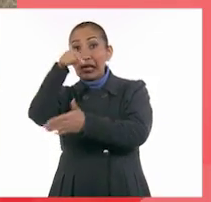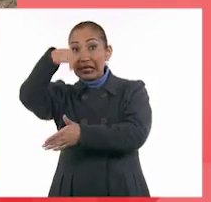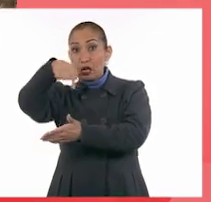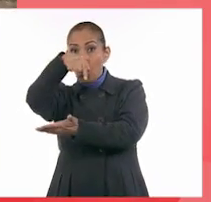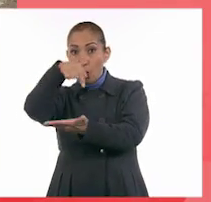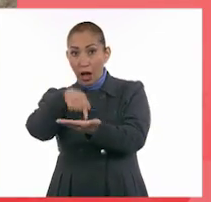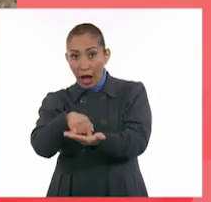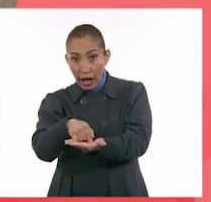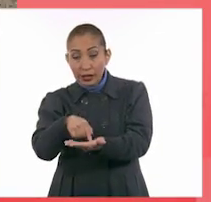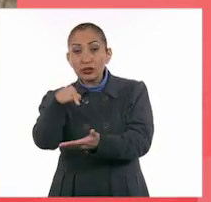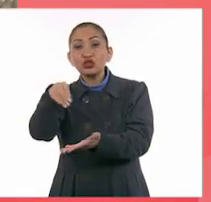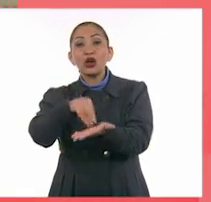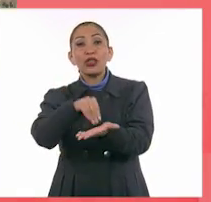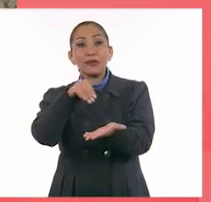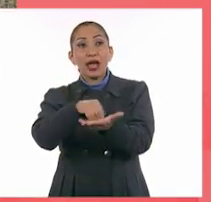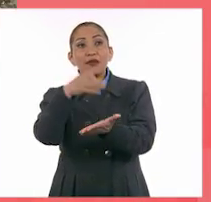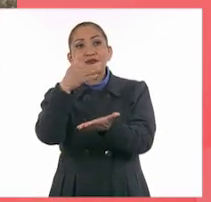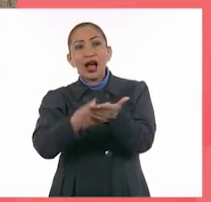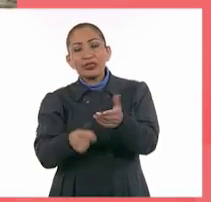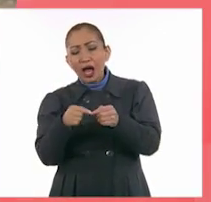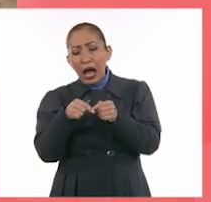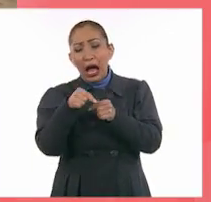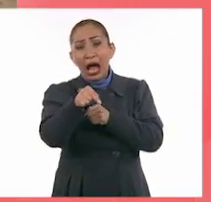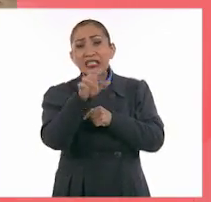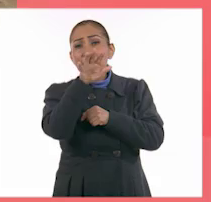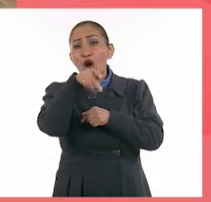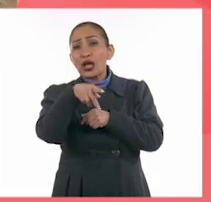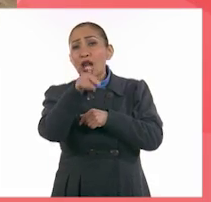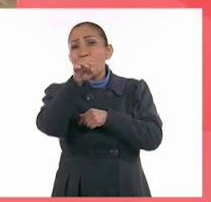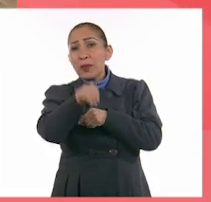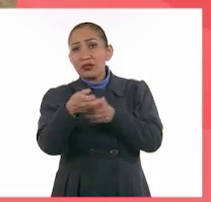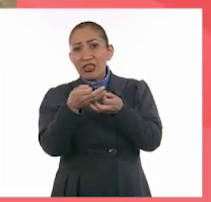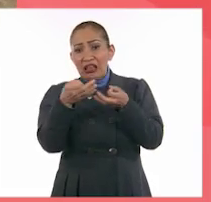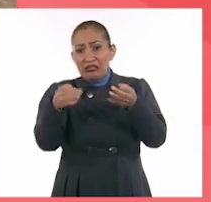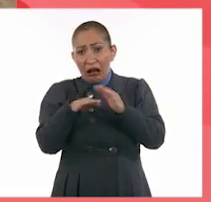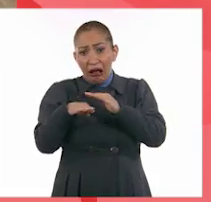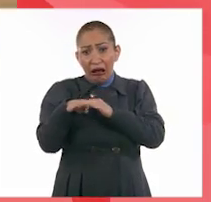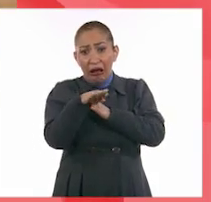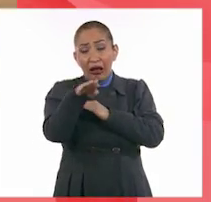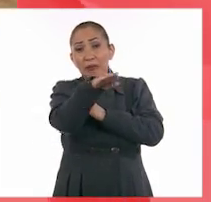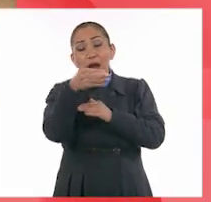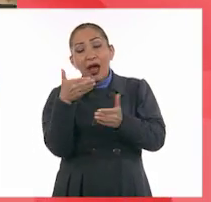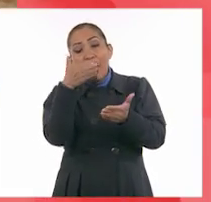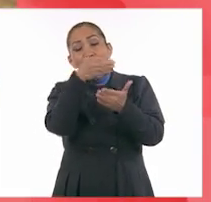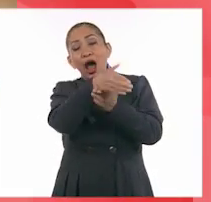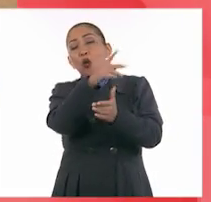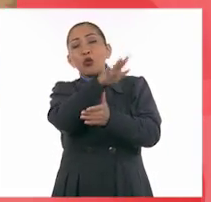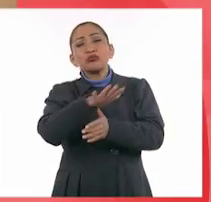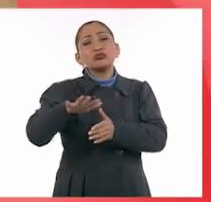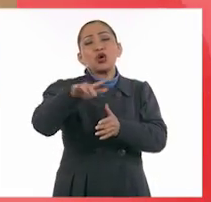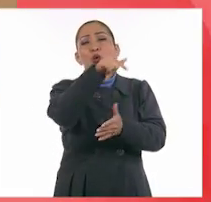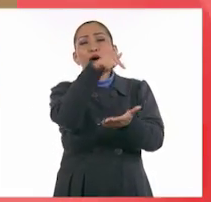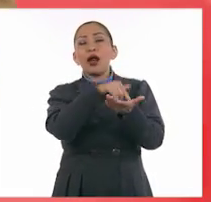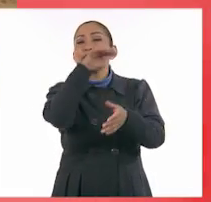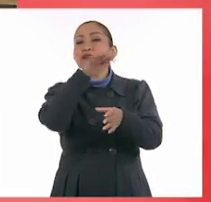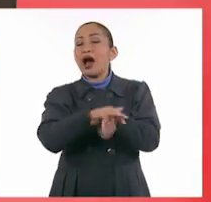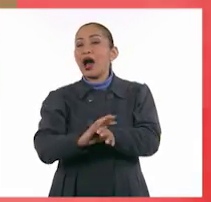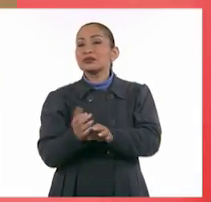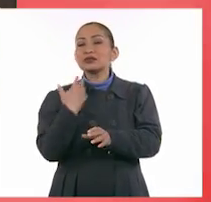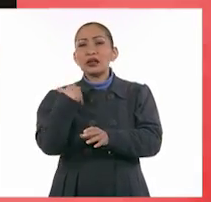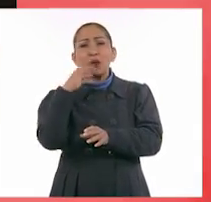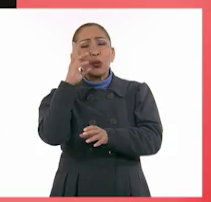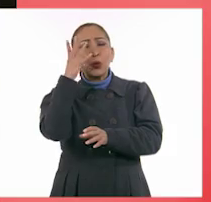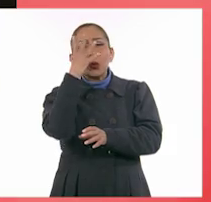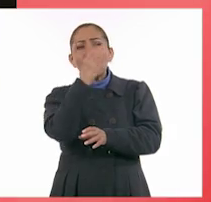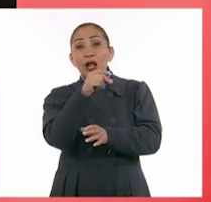punto, donde aún hace falta recorrer 5 kilómetros de terracería para llegar a uno de los paisajes más conmovedores